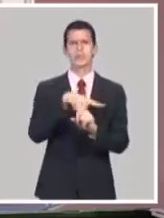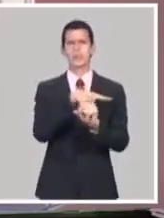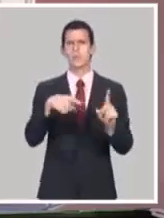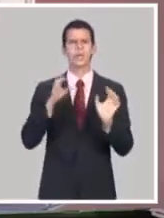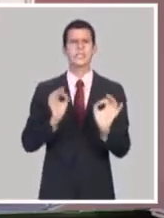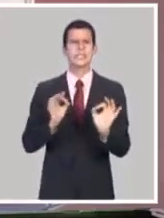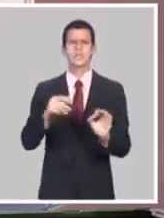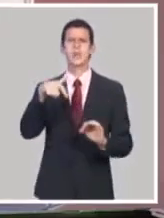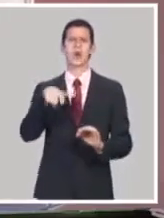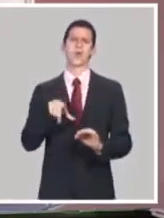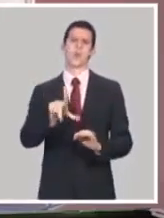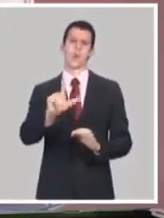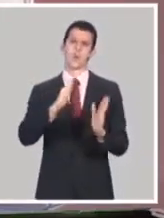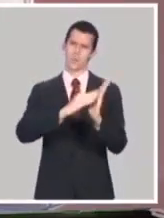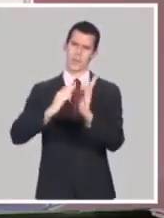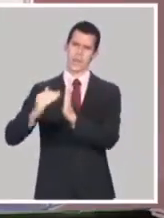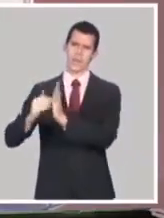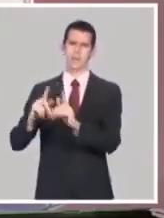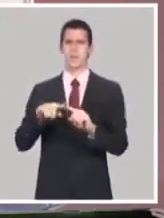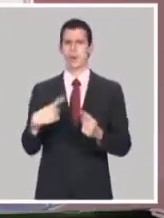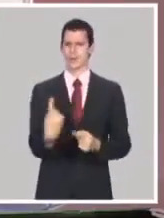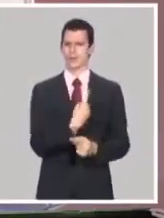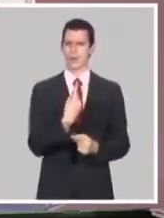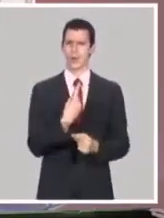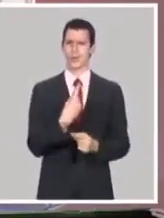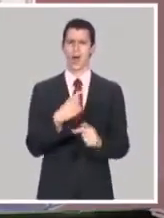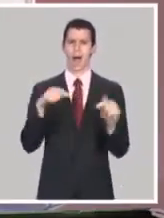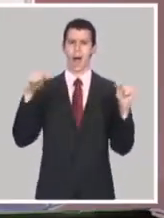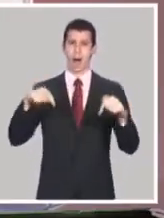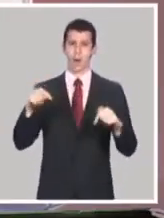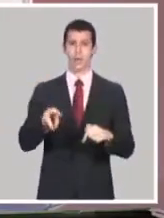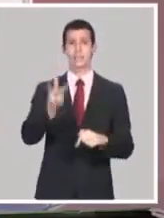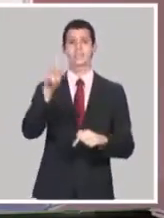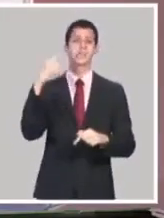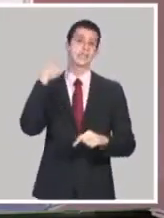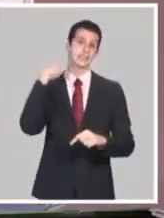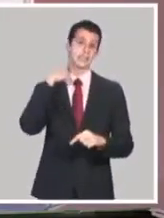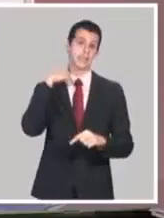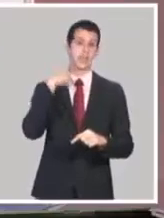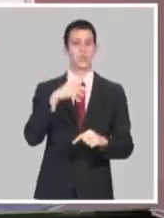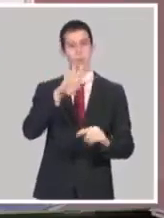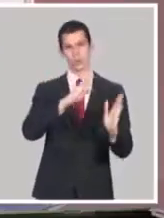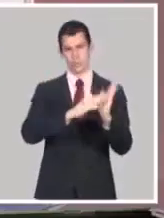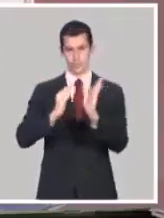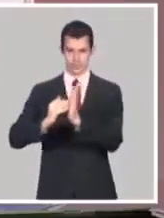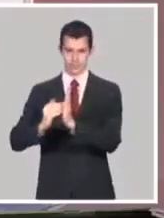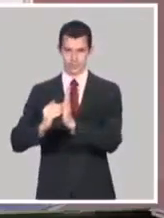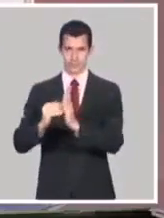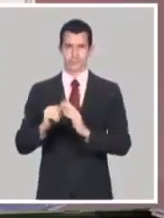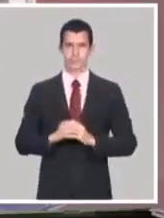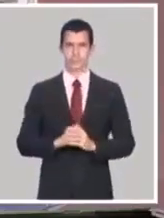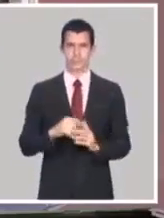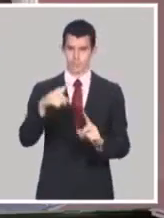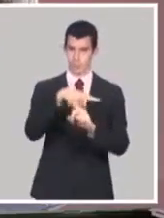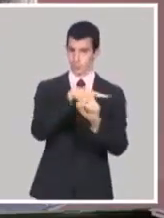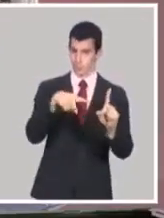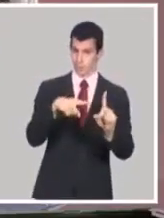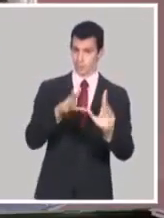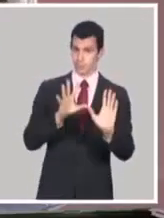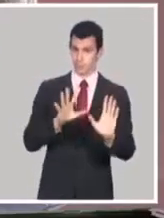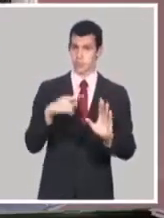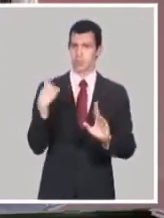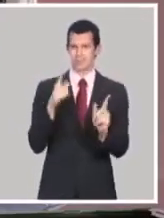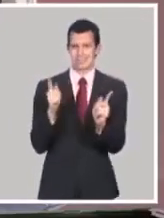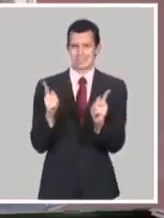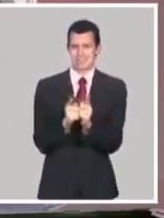en el mes de julio porque vamos a reducir de trece años y medio o tres años y cuatro meses la formación de técnico medio la vamos a